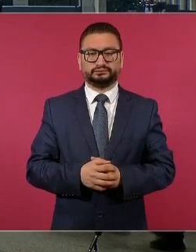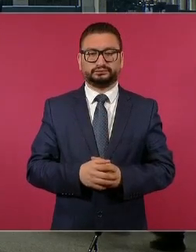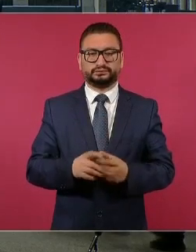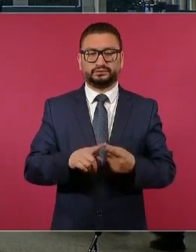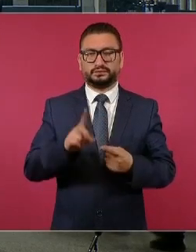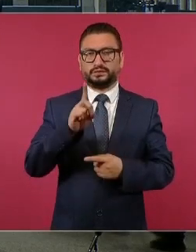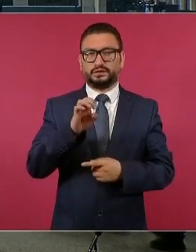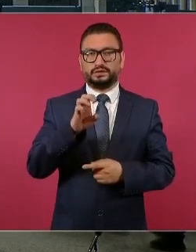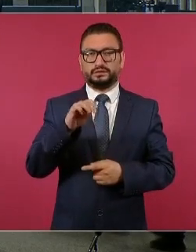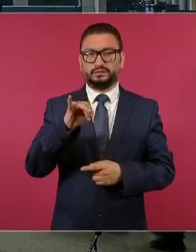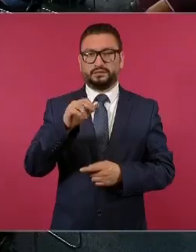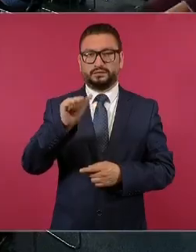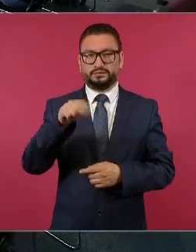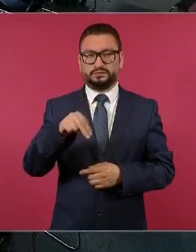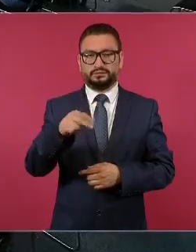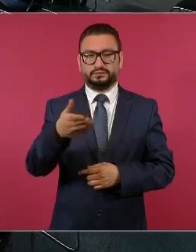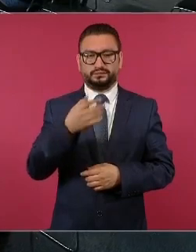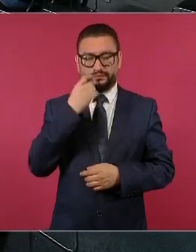Demián.